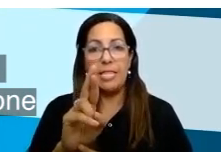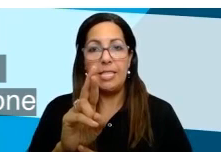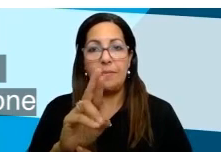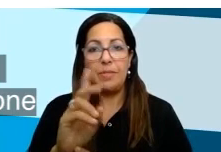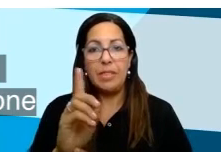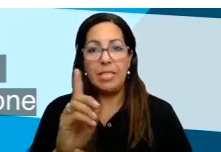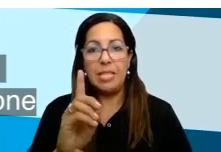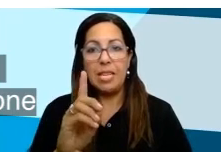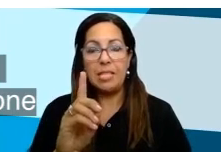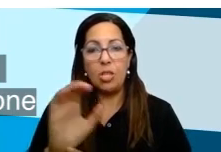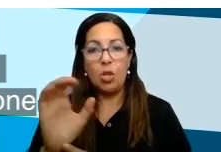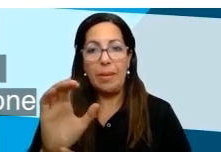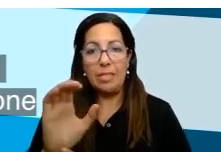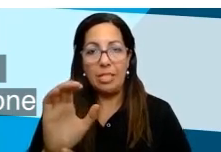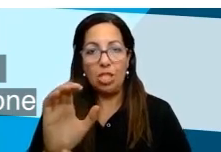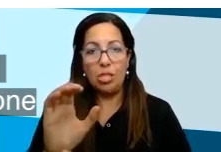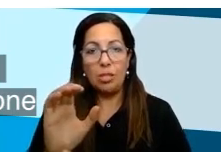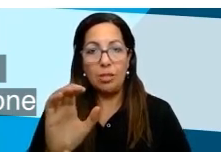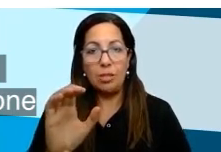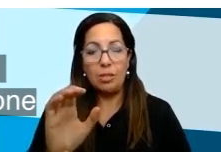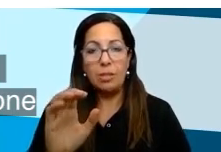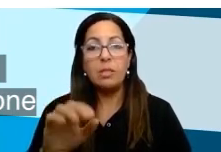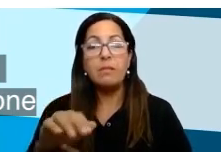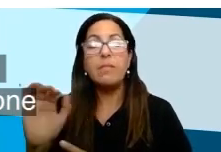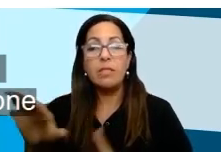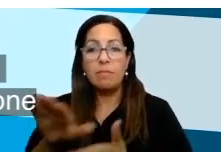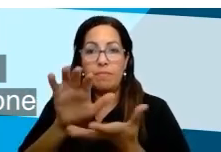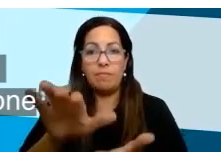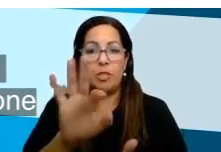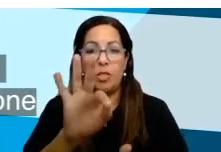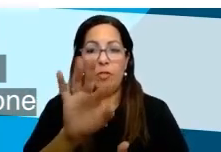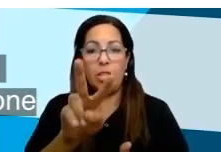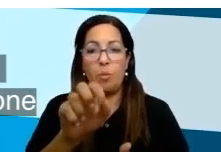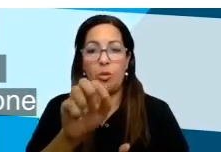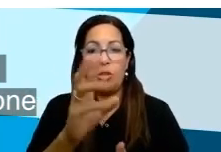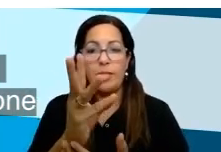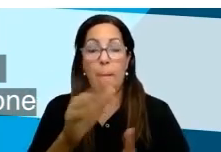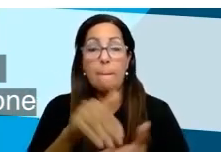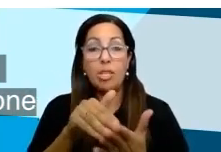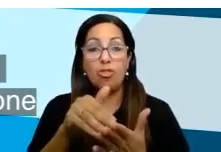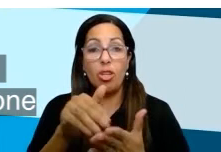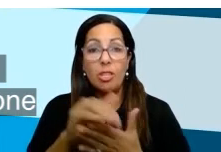Disaster Competition, se le otorgaron $92.6 millones,